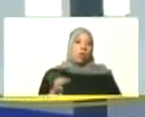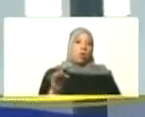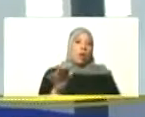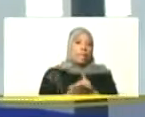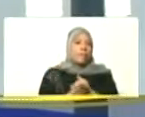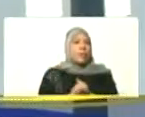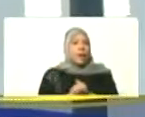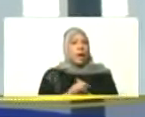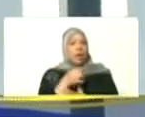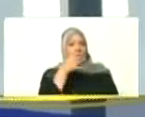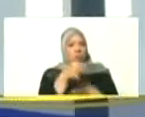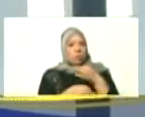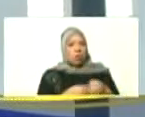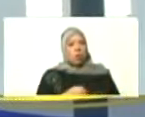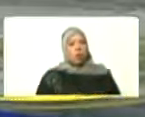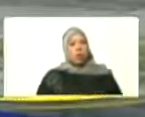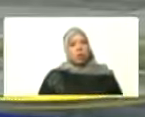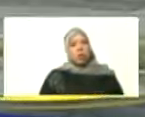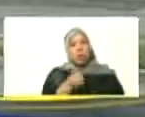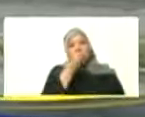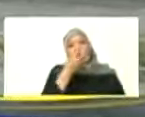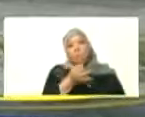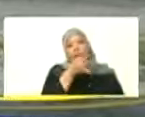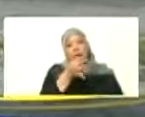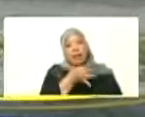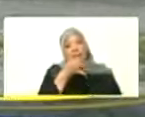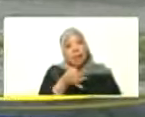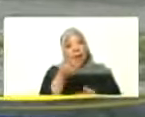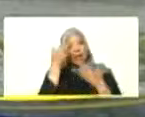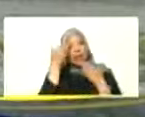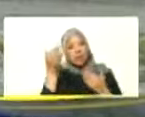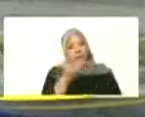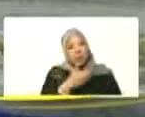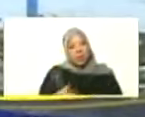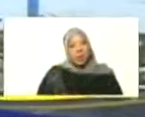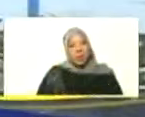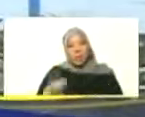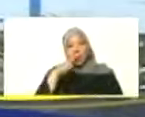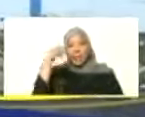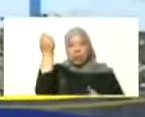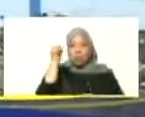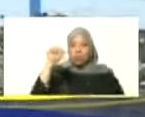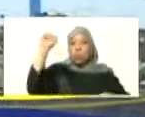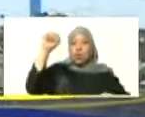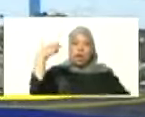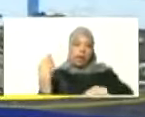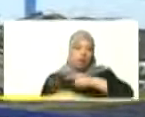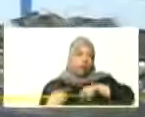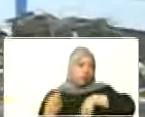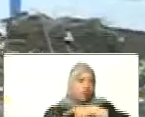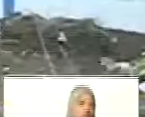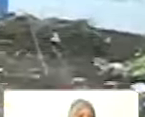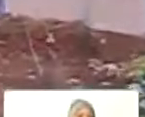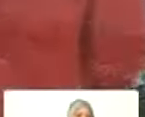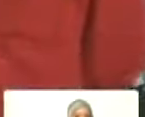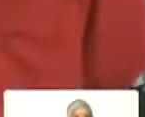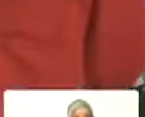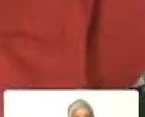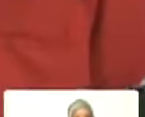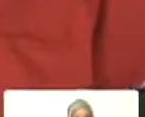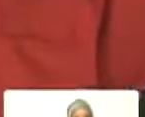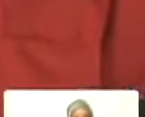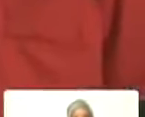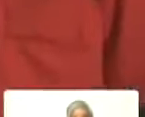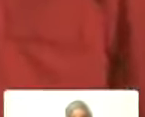Carmen. Sí, buenas tardes, presidente. Saludo, socialista revolucionario, mi presidente. Bueno,